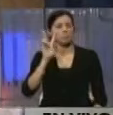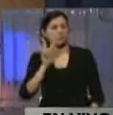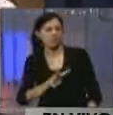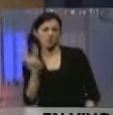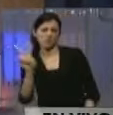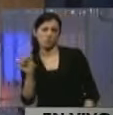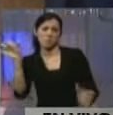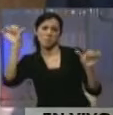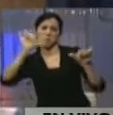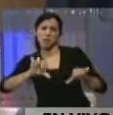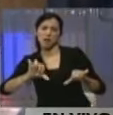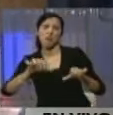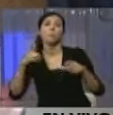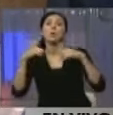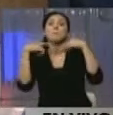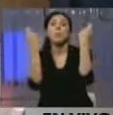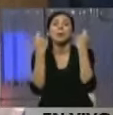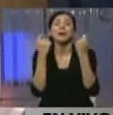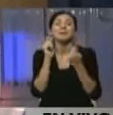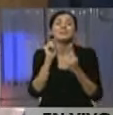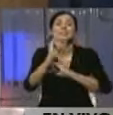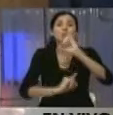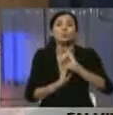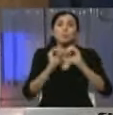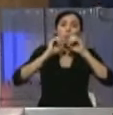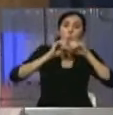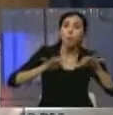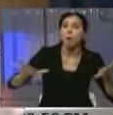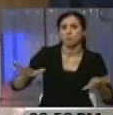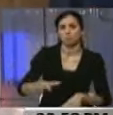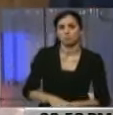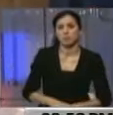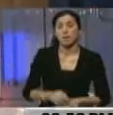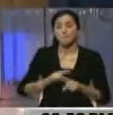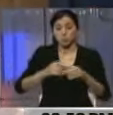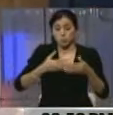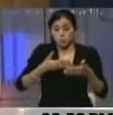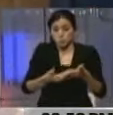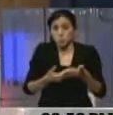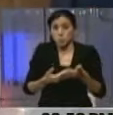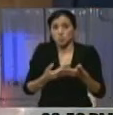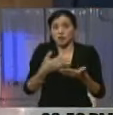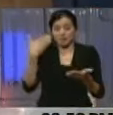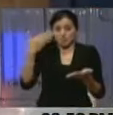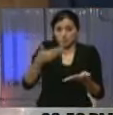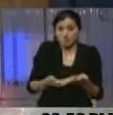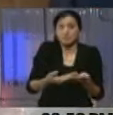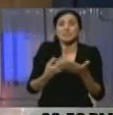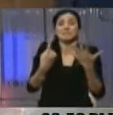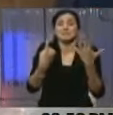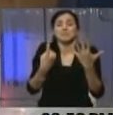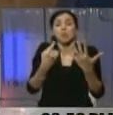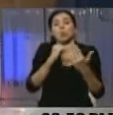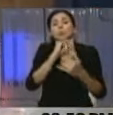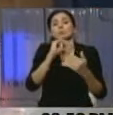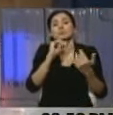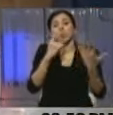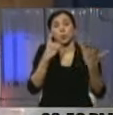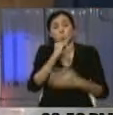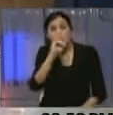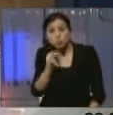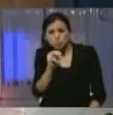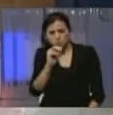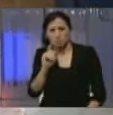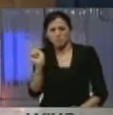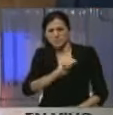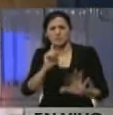las condiciones por la propaganda internacional. Pero que cuando llegamos al mes de julio, los primeros seis meses, Venezuela recibe la admiración de todos los